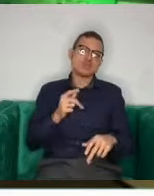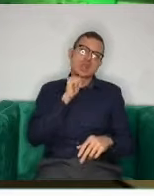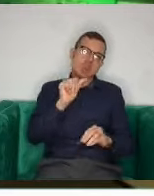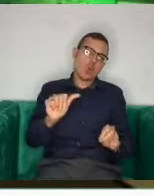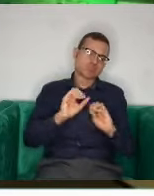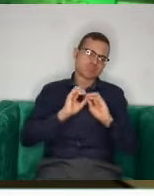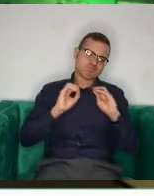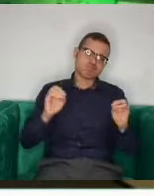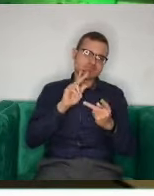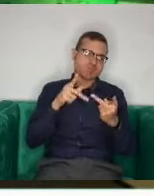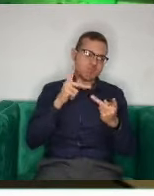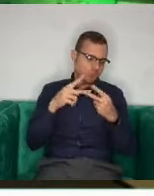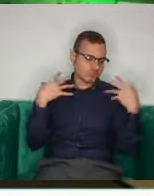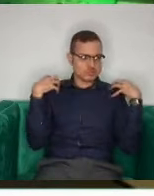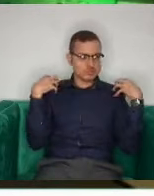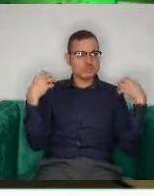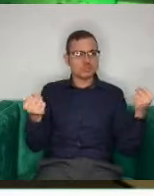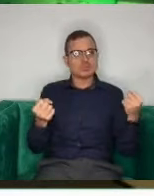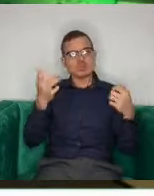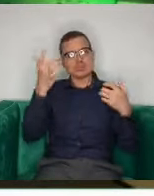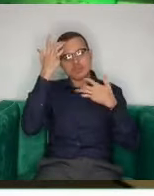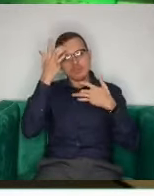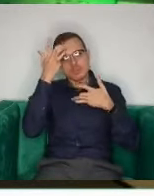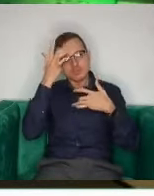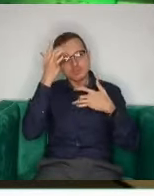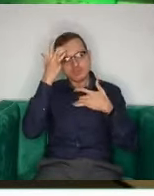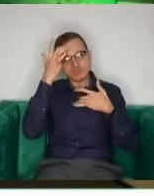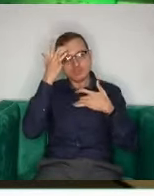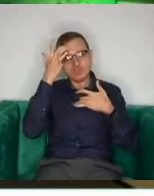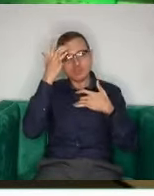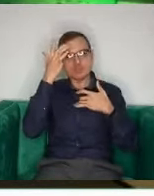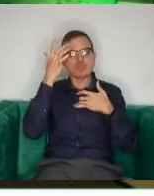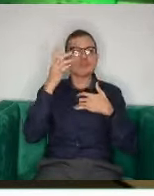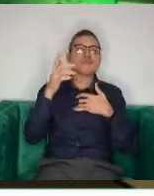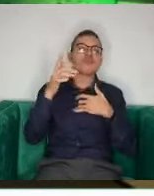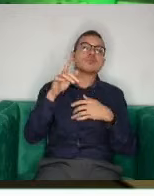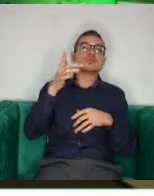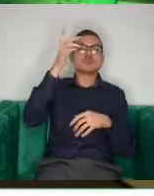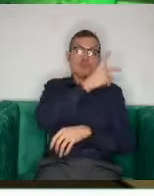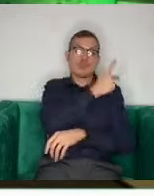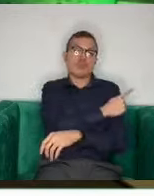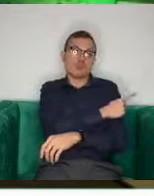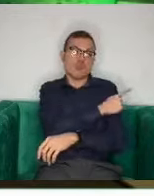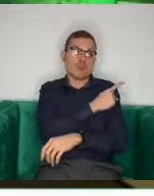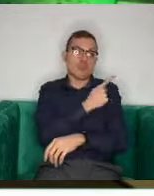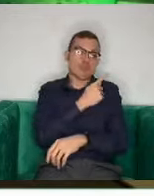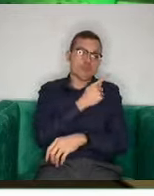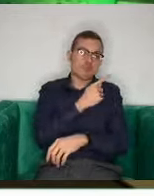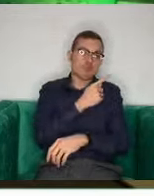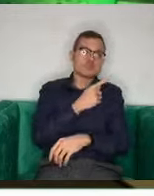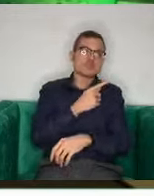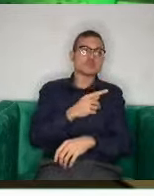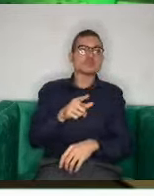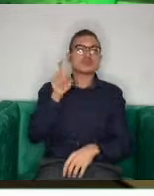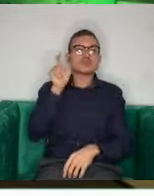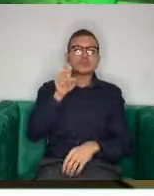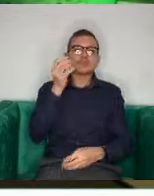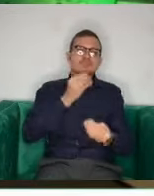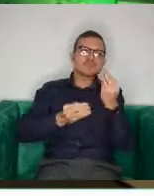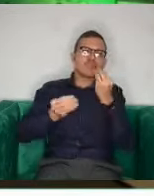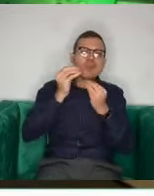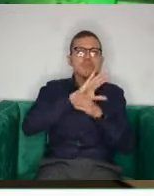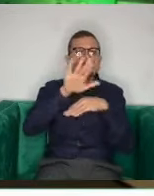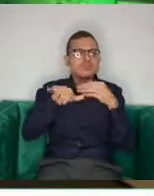paciente con alguna condición autoinmune? El paciente con condiciones autoinmunes puede consumir de todo. La clave está en las